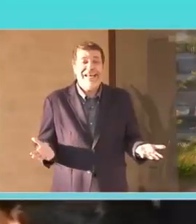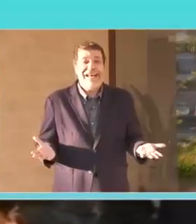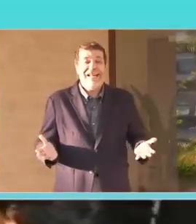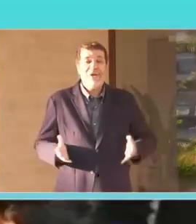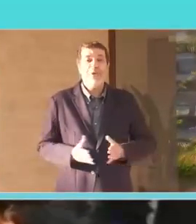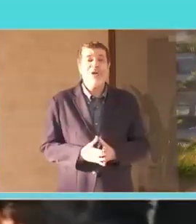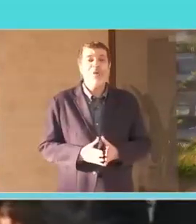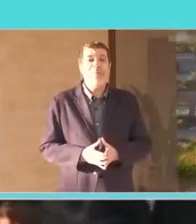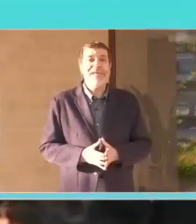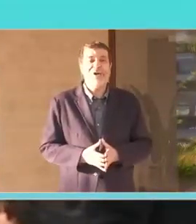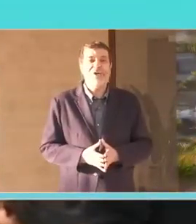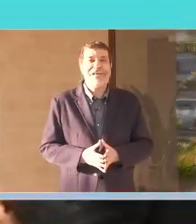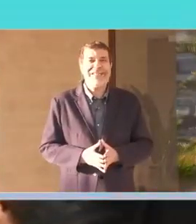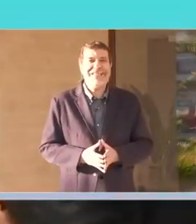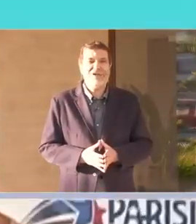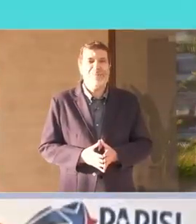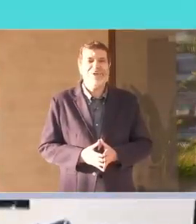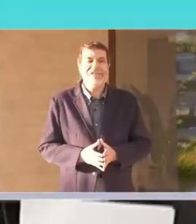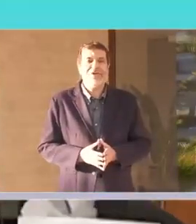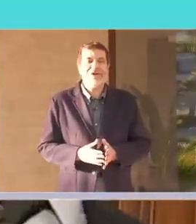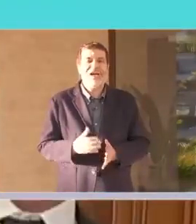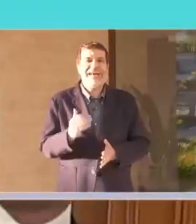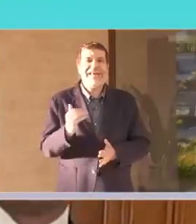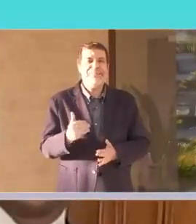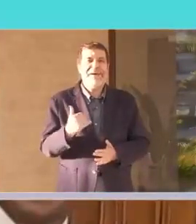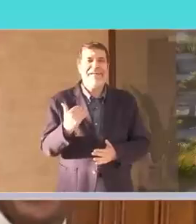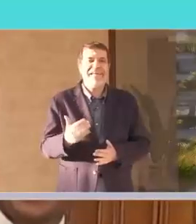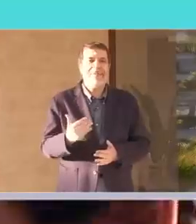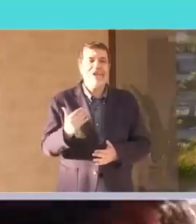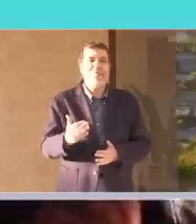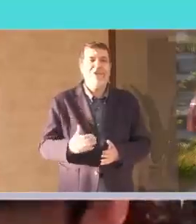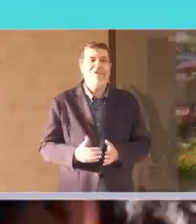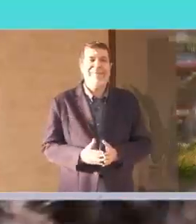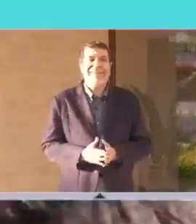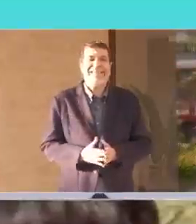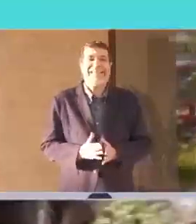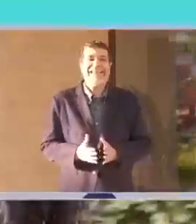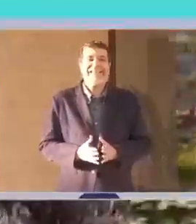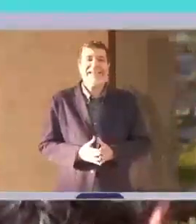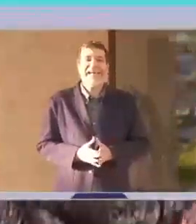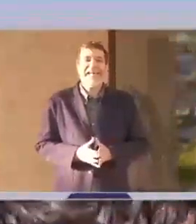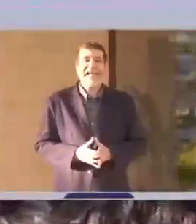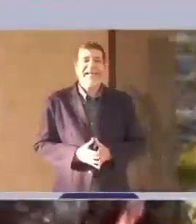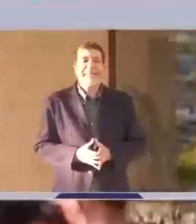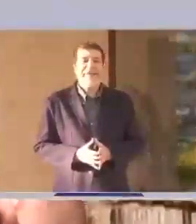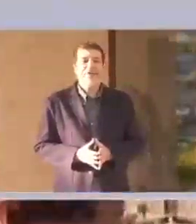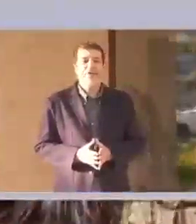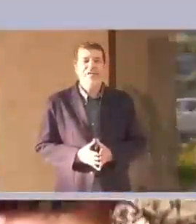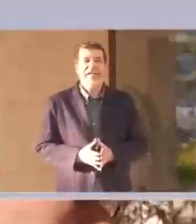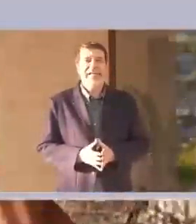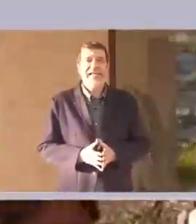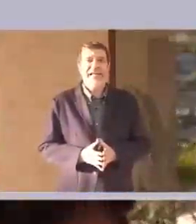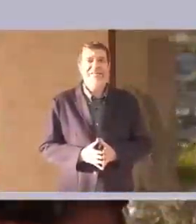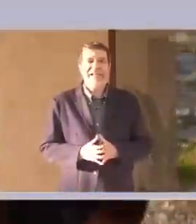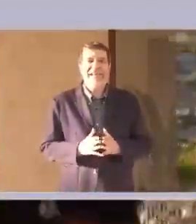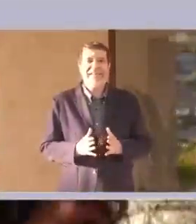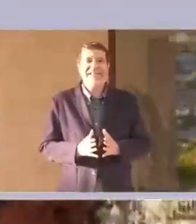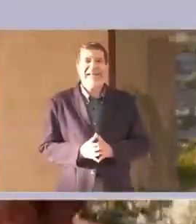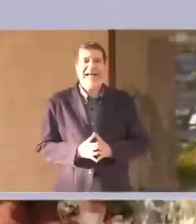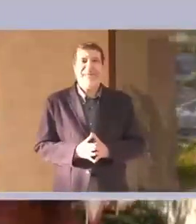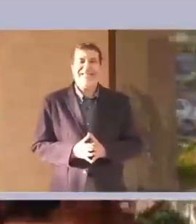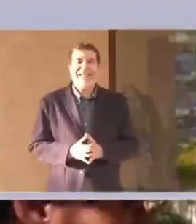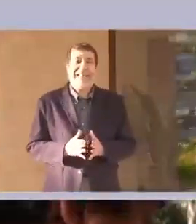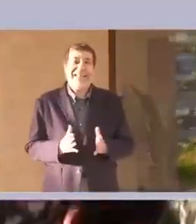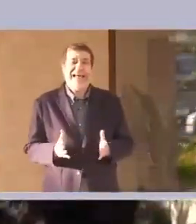y en realidad nunca cumplía con los requisitos. Por lo tanto, creo que ahí va a haber que poner un poquito más de exigencia respecto de las barreras